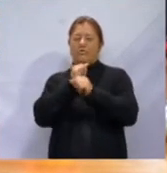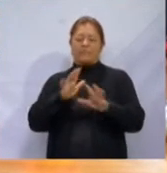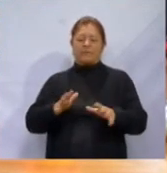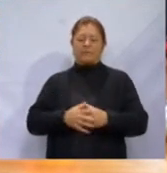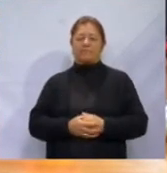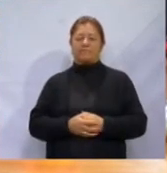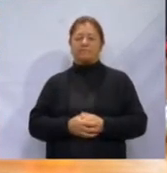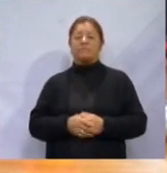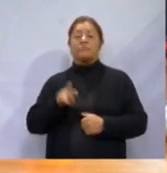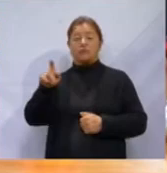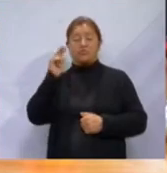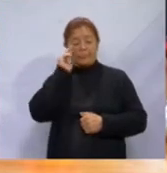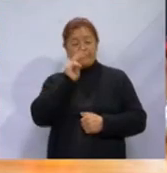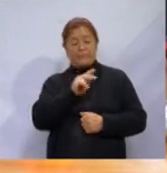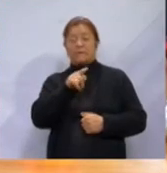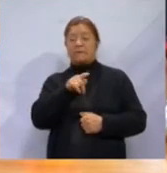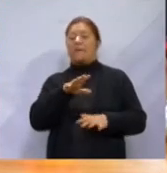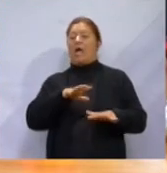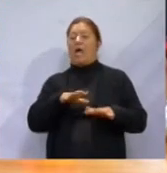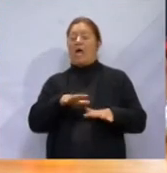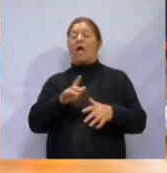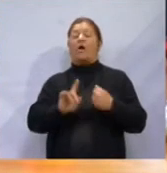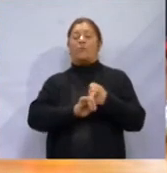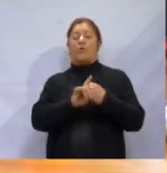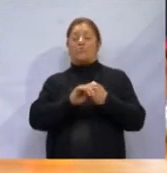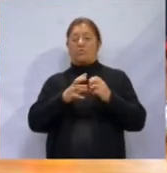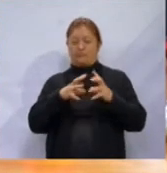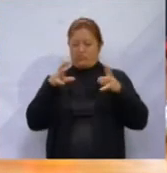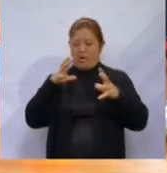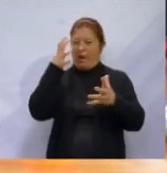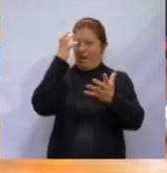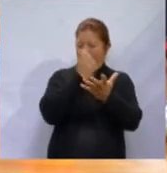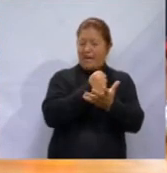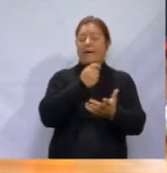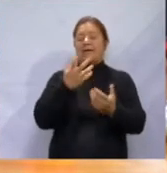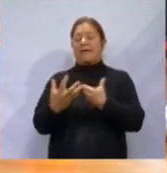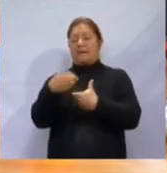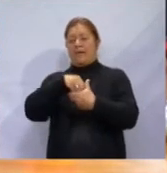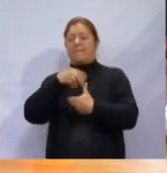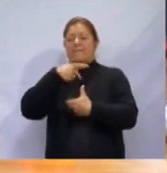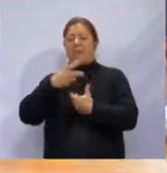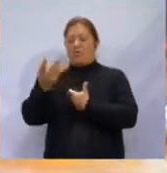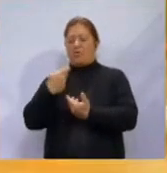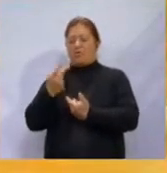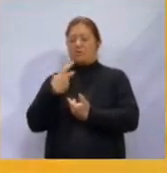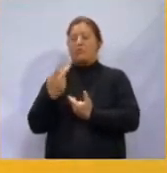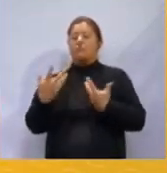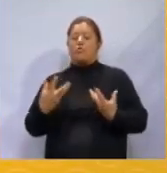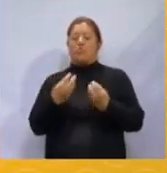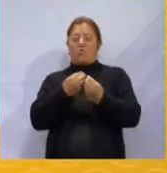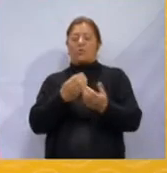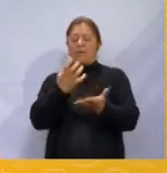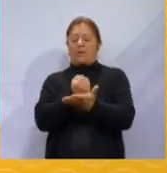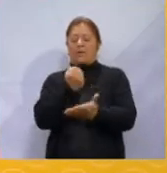información. Como verás, es un gran reto lograr la inclusión. Sin embargo, juntas lo lograremos.